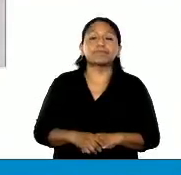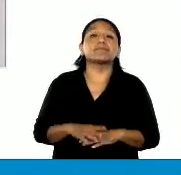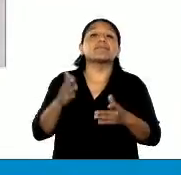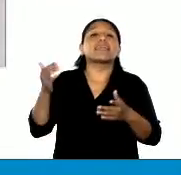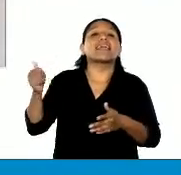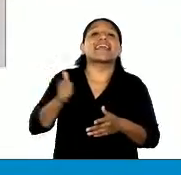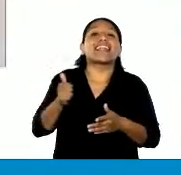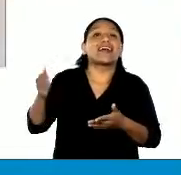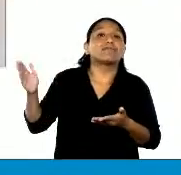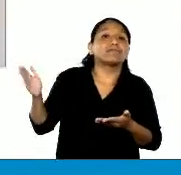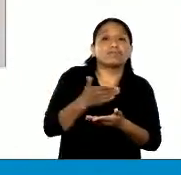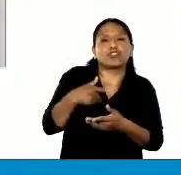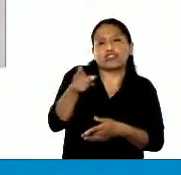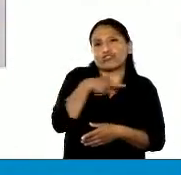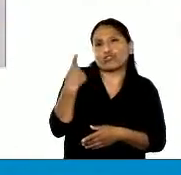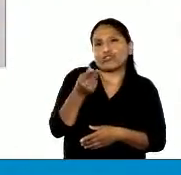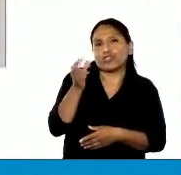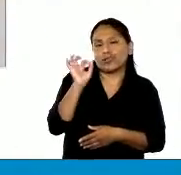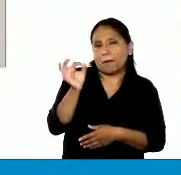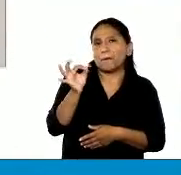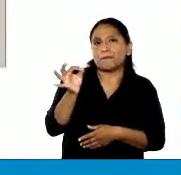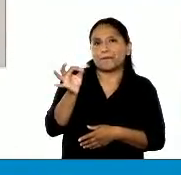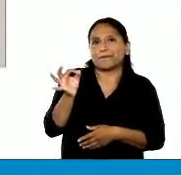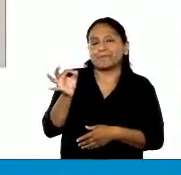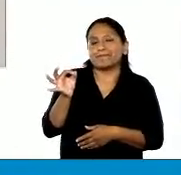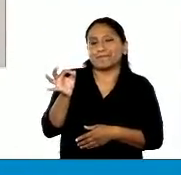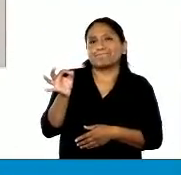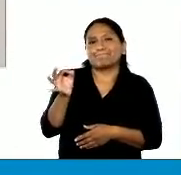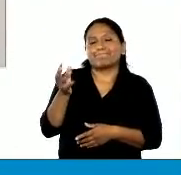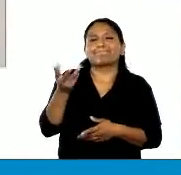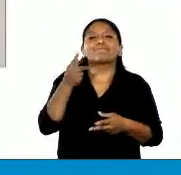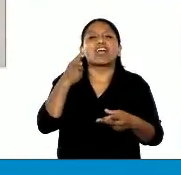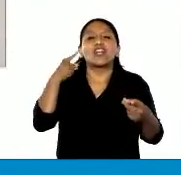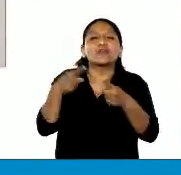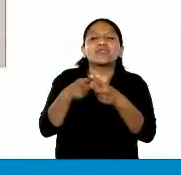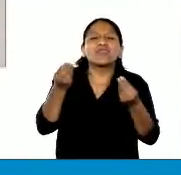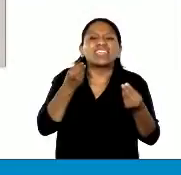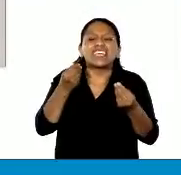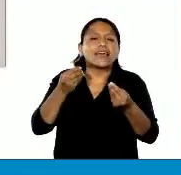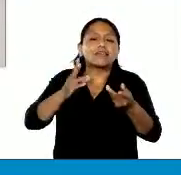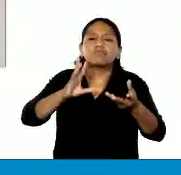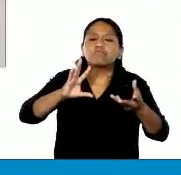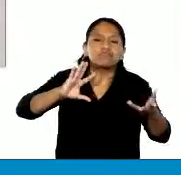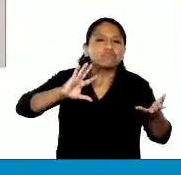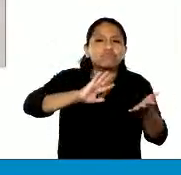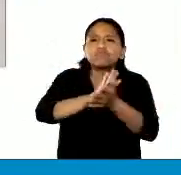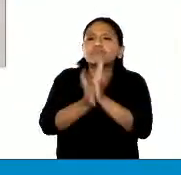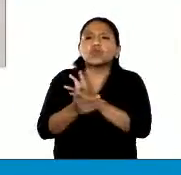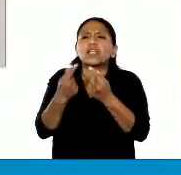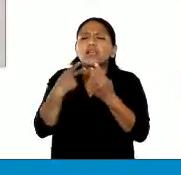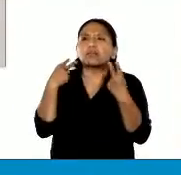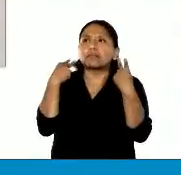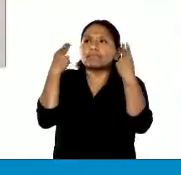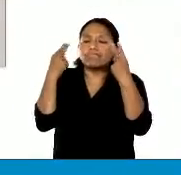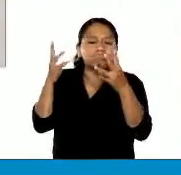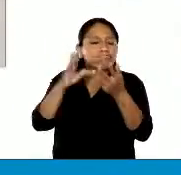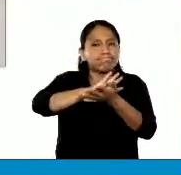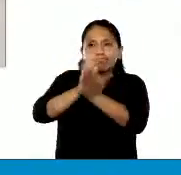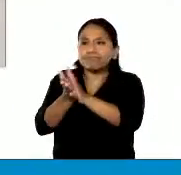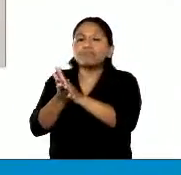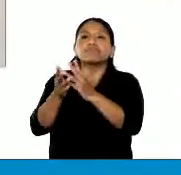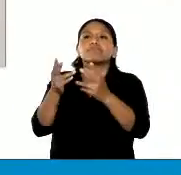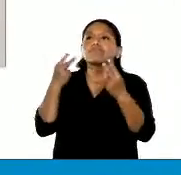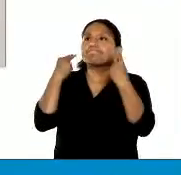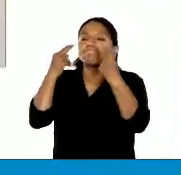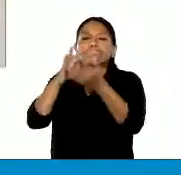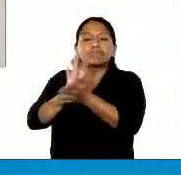dictadura, lo sabemos muy bien nosotros, buscaba liquidar todo intento, cualquier intento de resistencia y así imponer